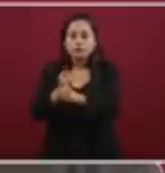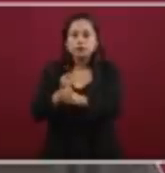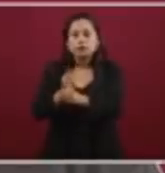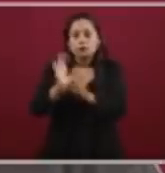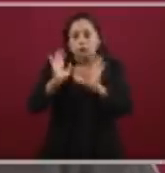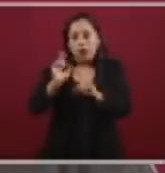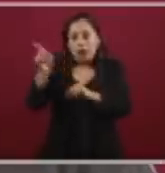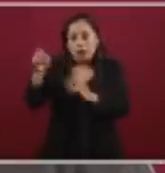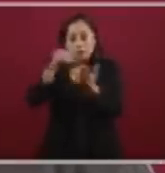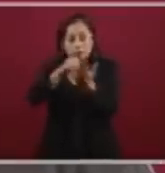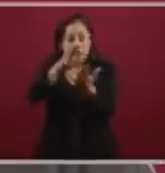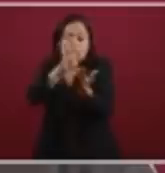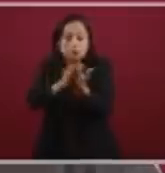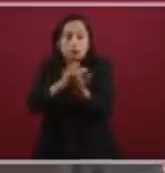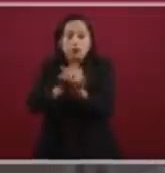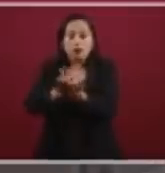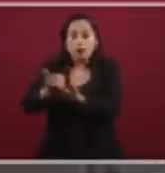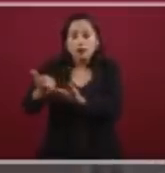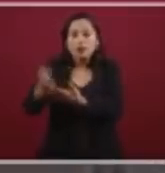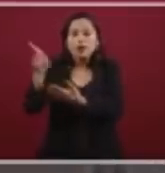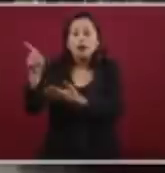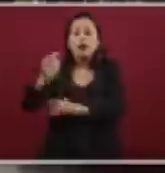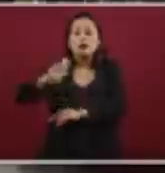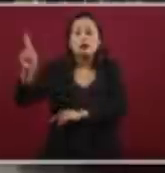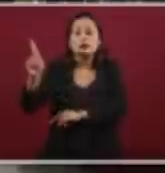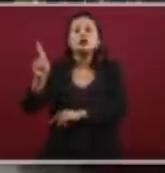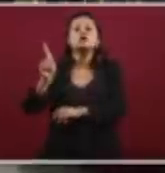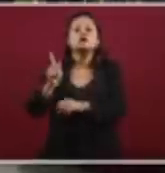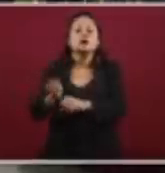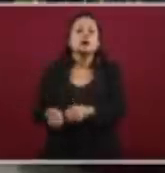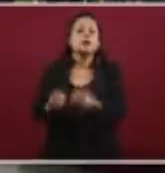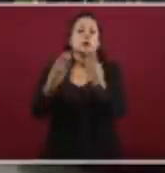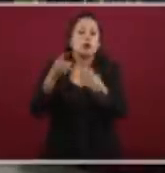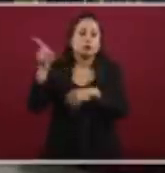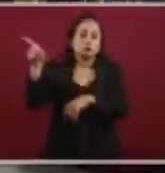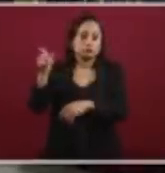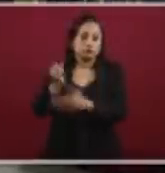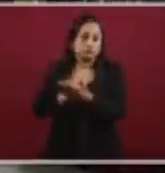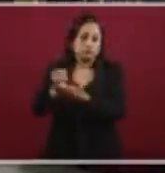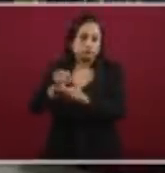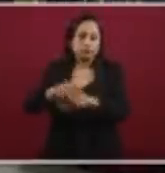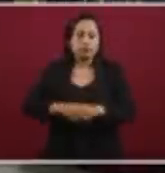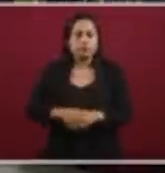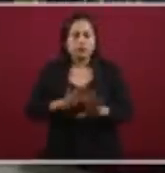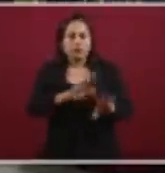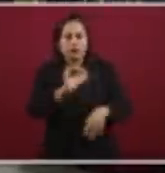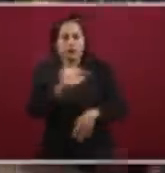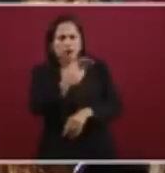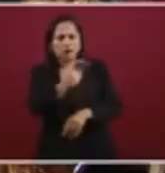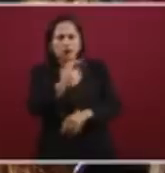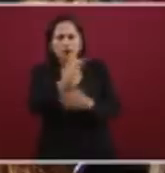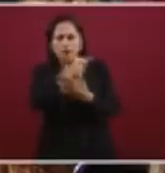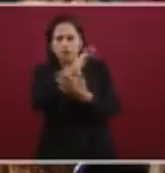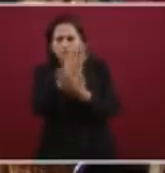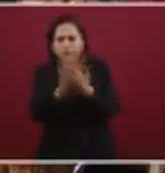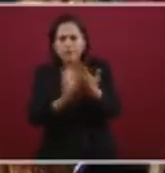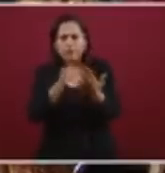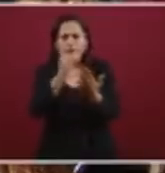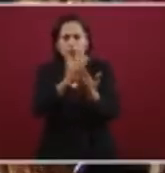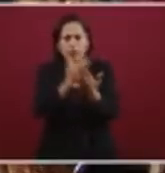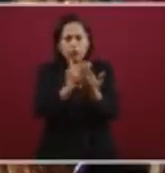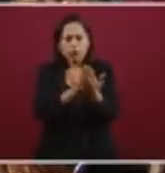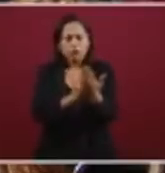que se se remunera los especialistas y el informe que les entregaron ellos en cuanto a el trato que tuvieron